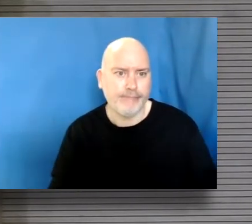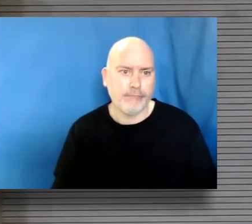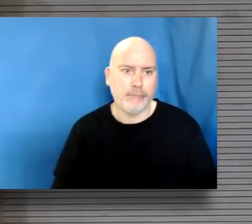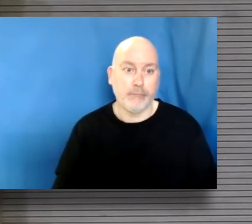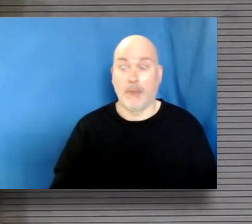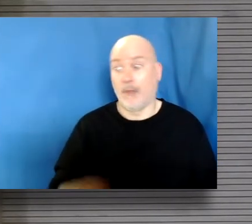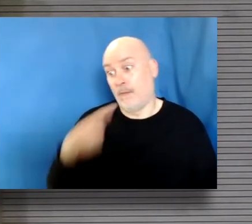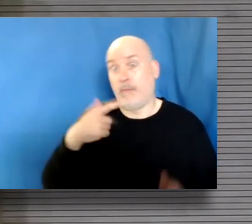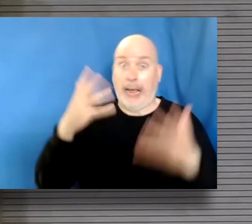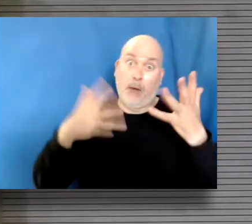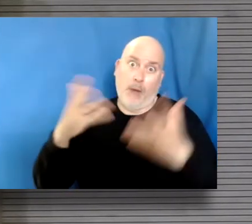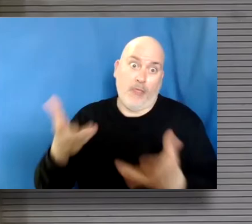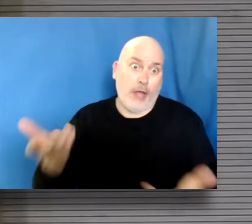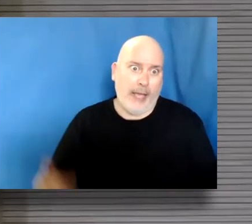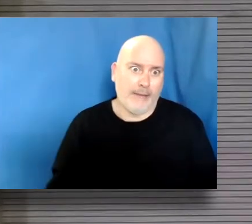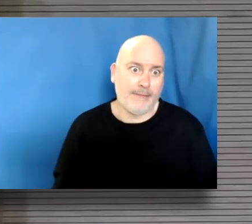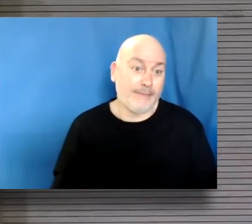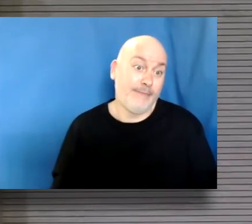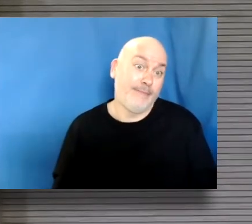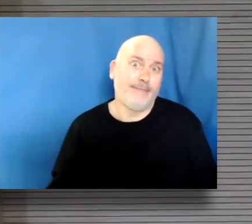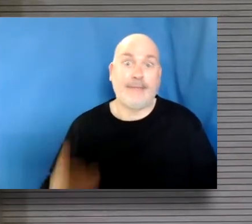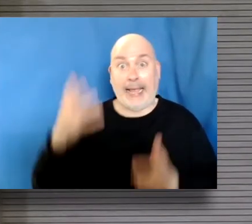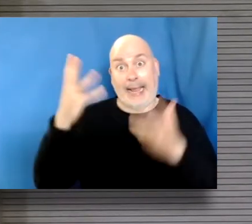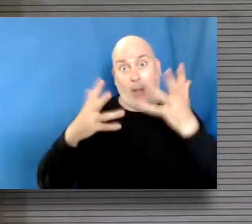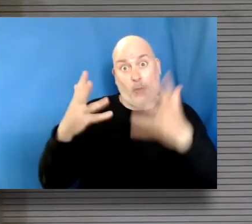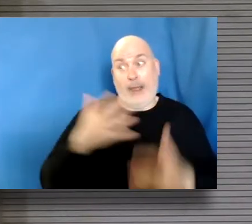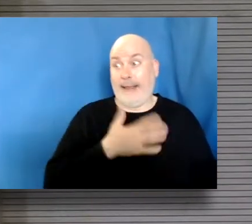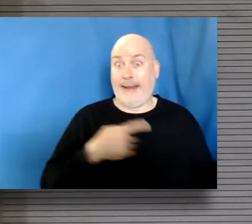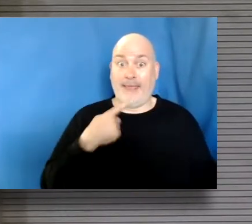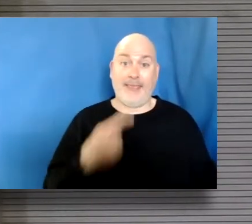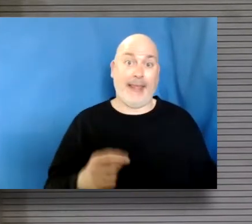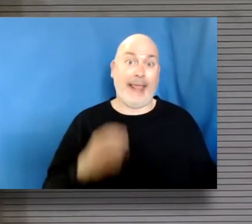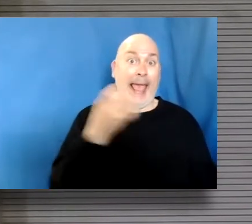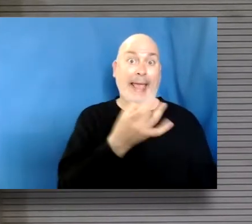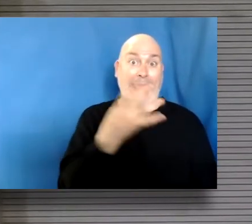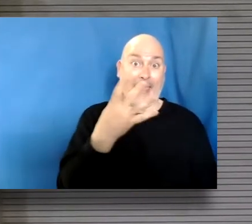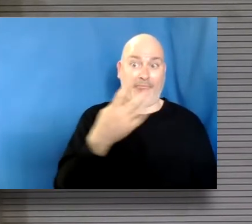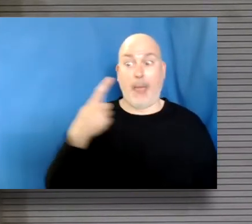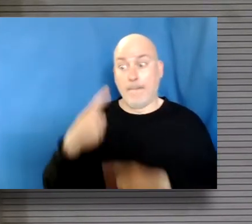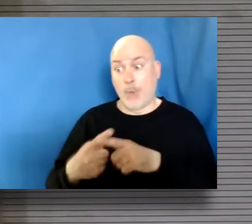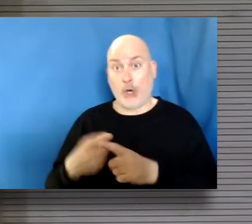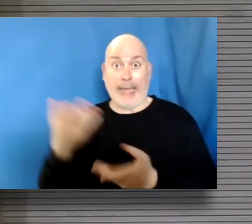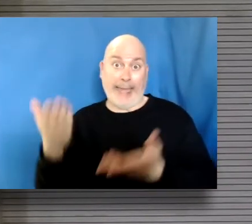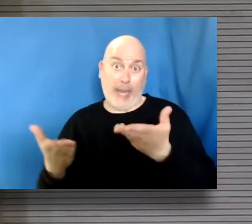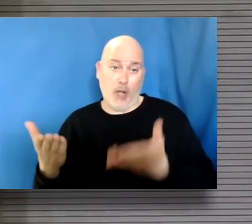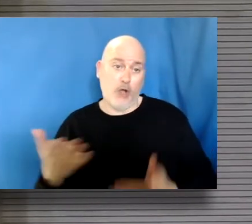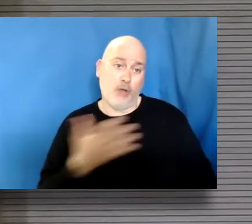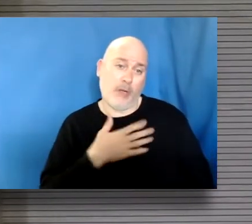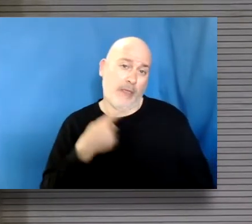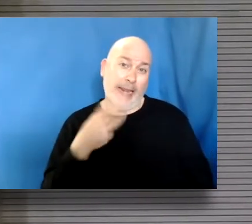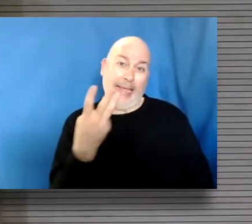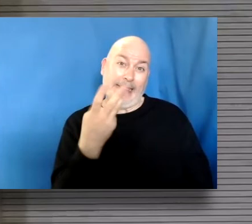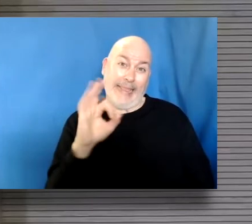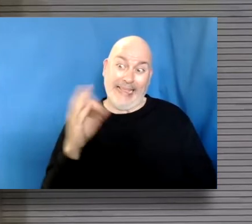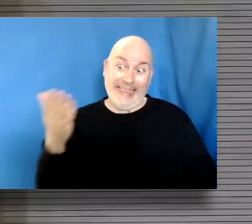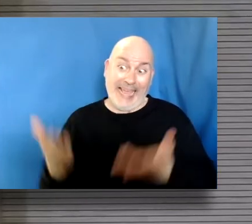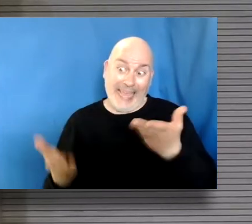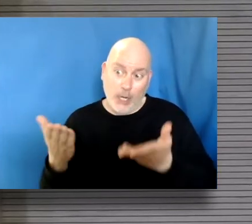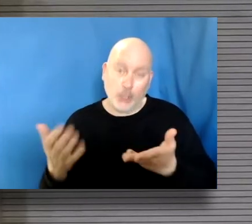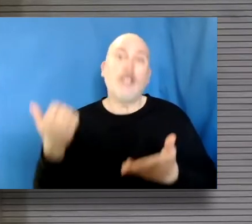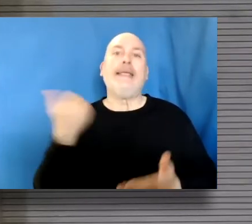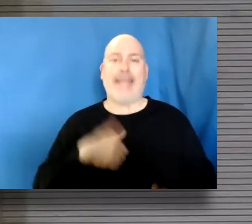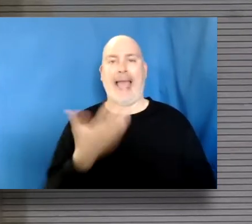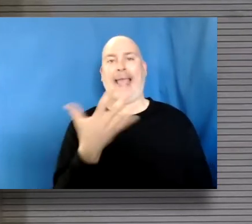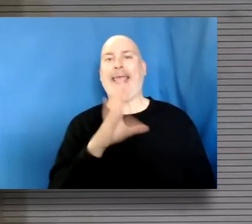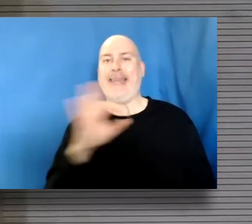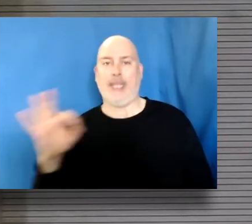un momento. Pues calculando que la dosis es a 15 por kilo, pues probablemente en los 30 kilos ya se le pueden dar los 500,